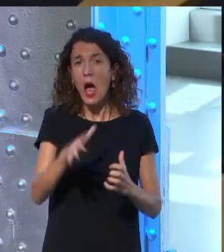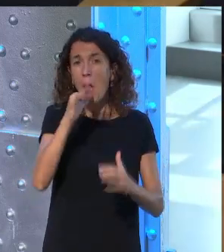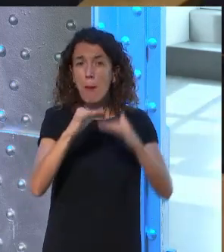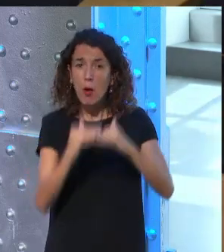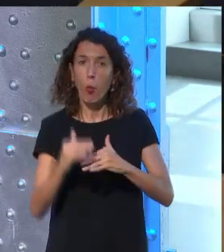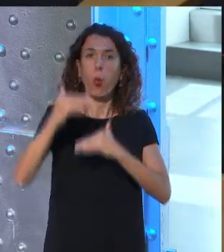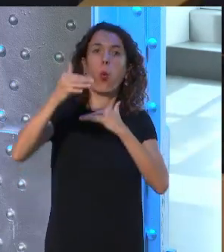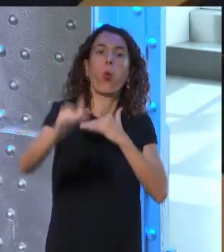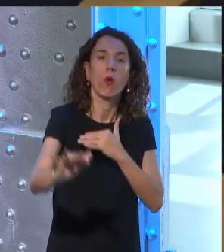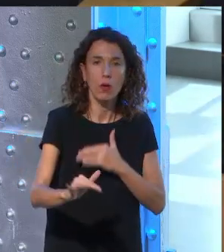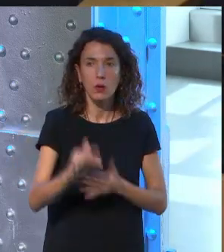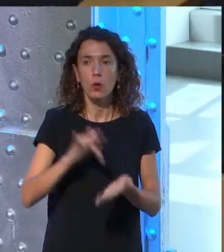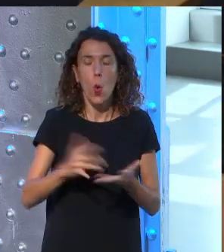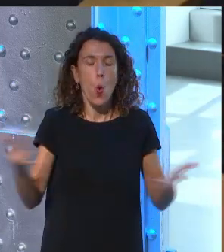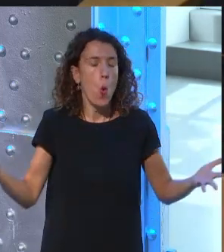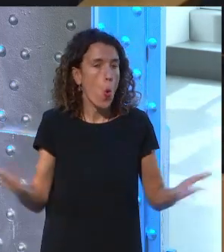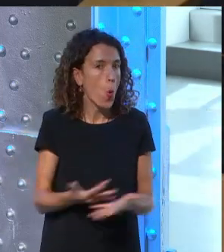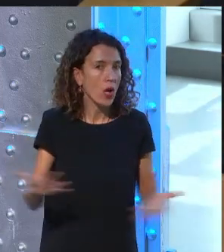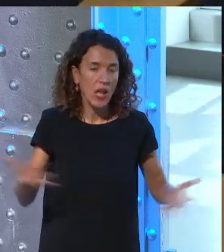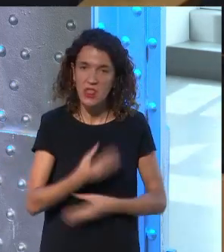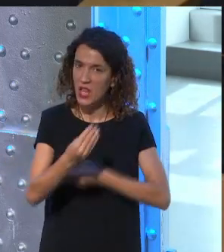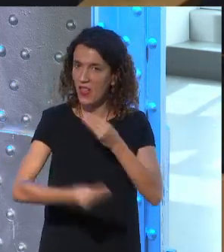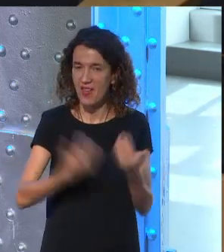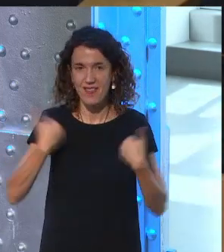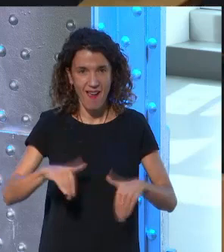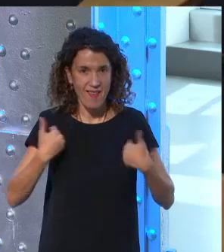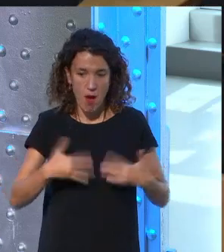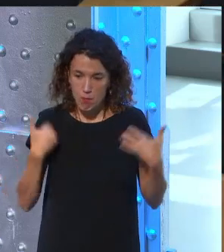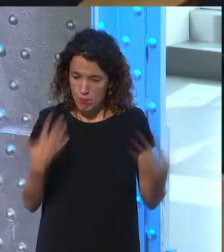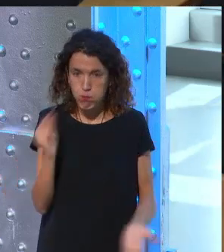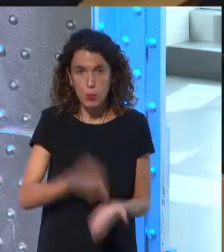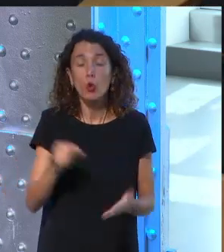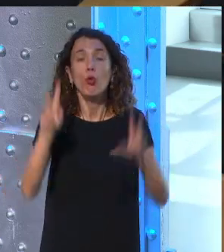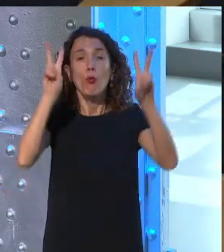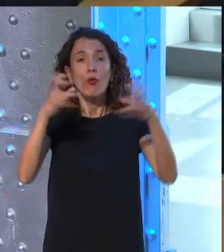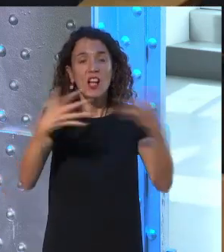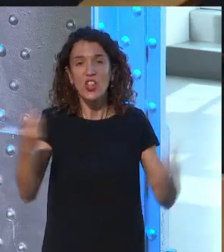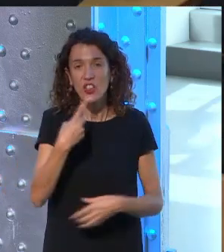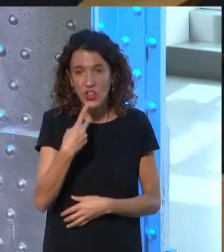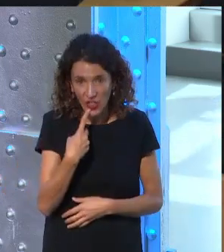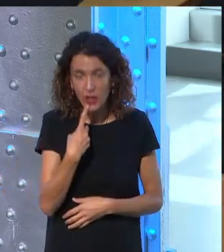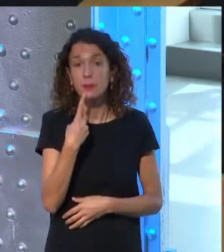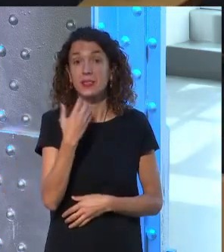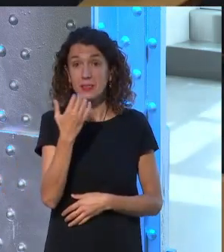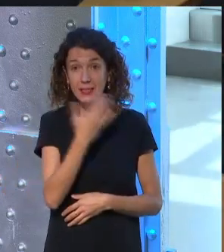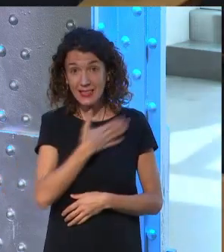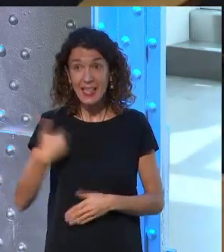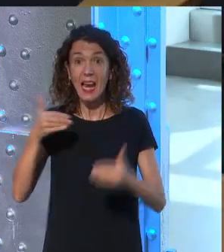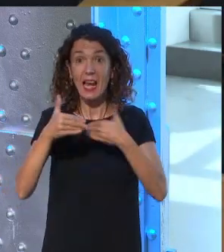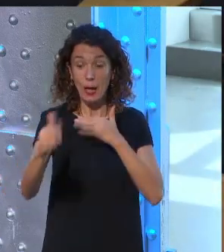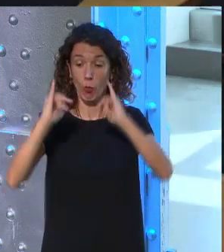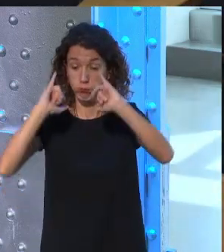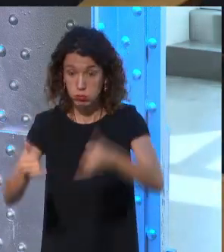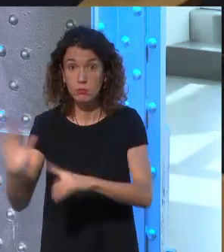está ocurriendo. Es urgente actuar más rápido. Hay una frase que dice, si quieres llegar lejos,